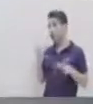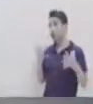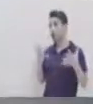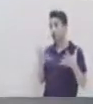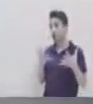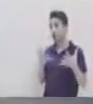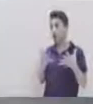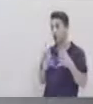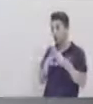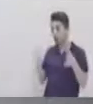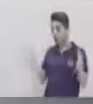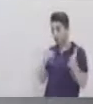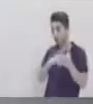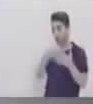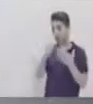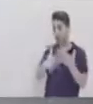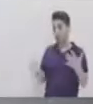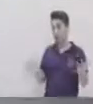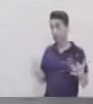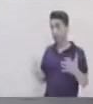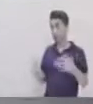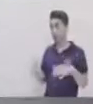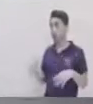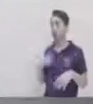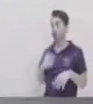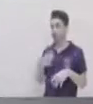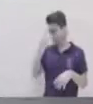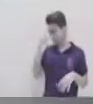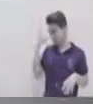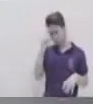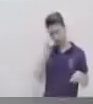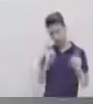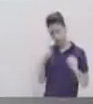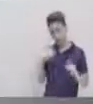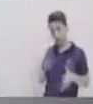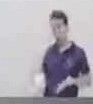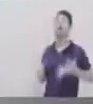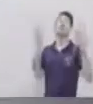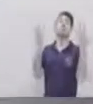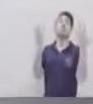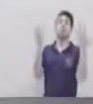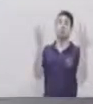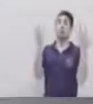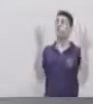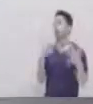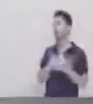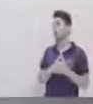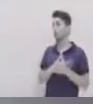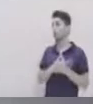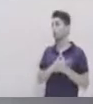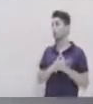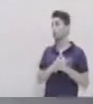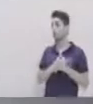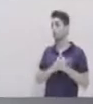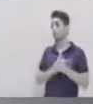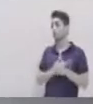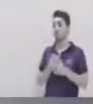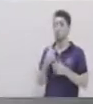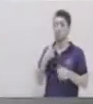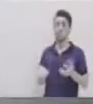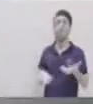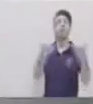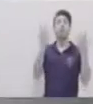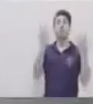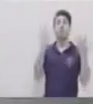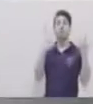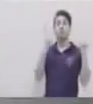desglosarse en cuanto a venir y trabajar desde el momento que me despierto, ¿verdad? Entonces, venir